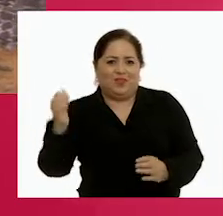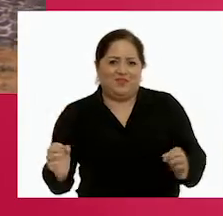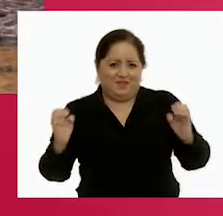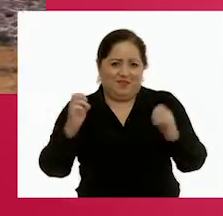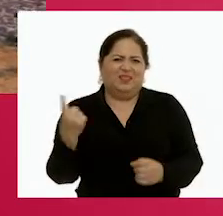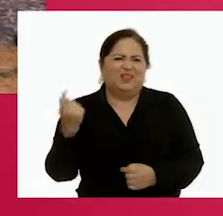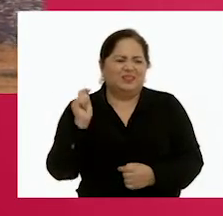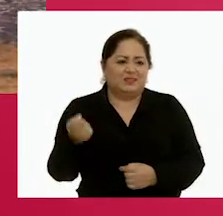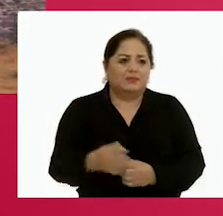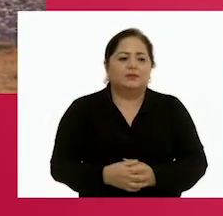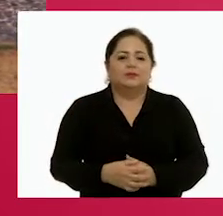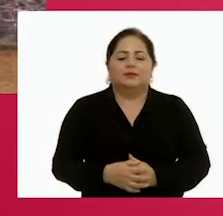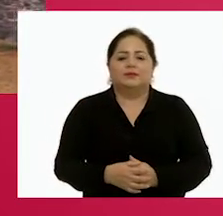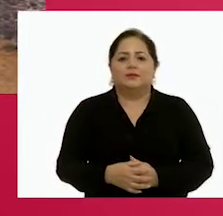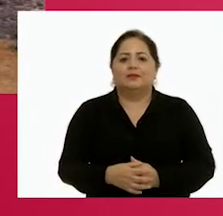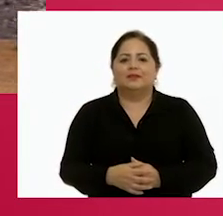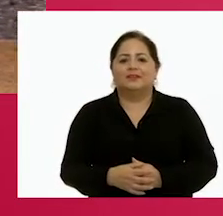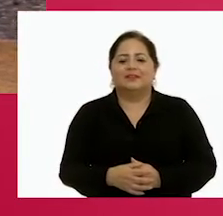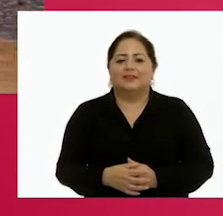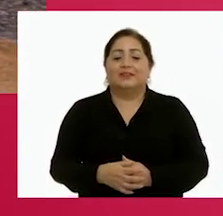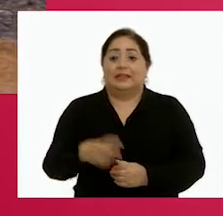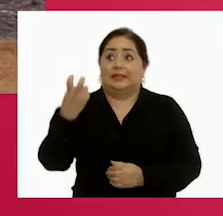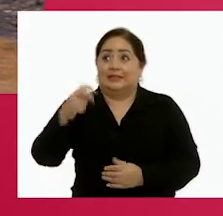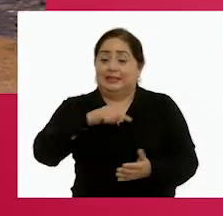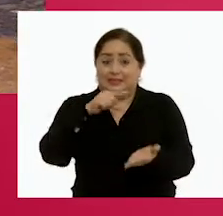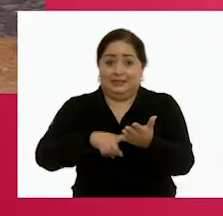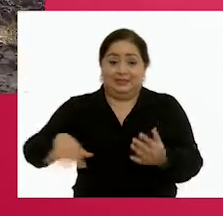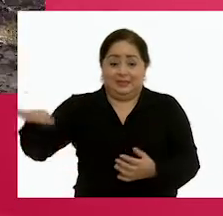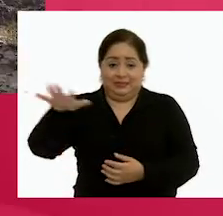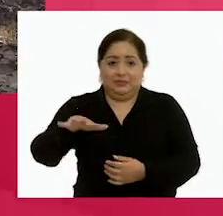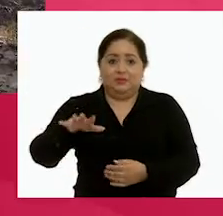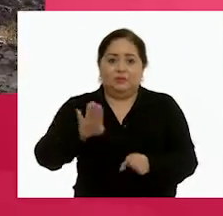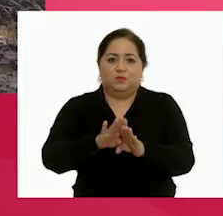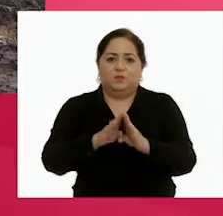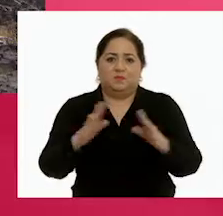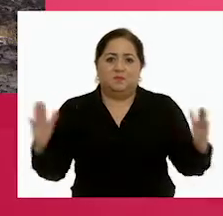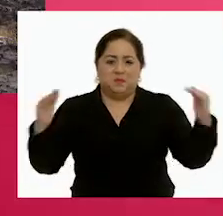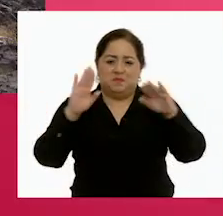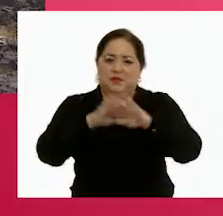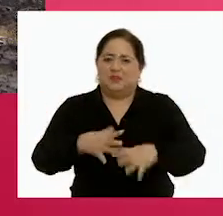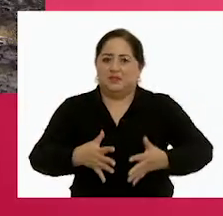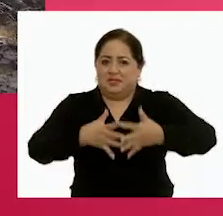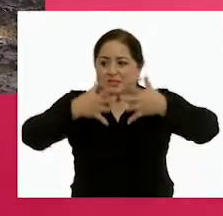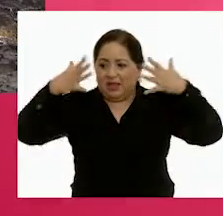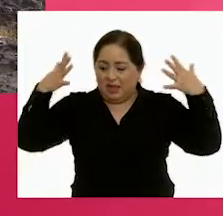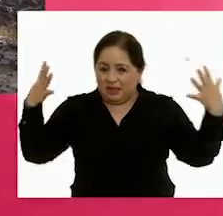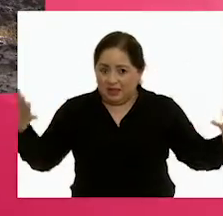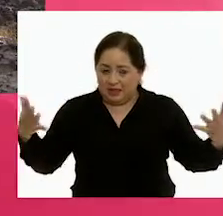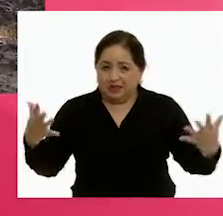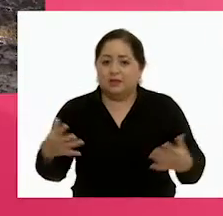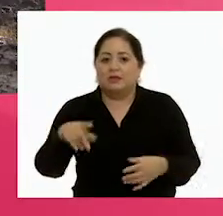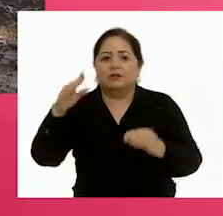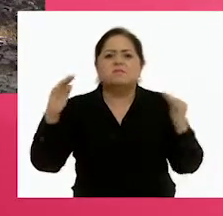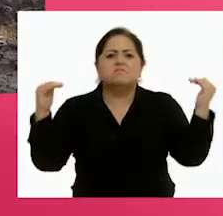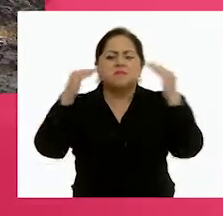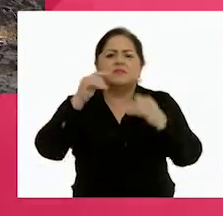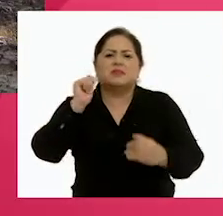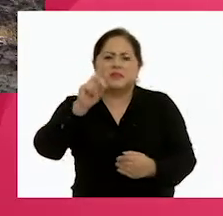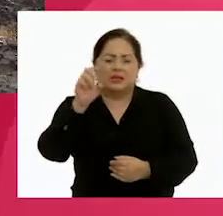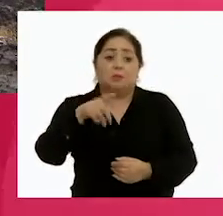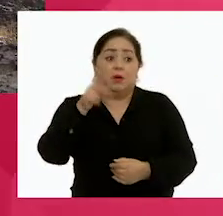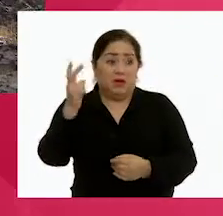¿Qué edificio es? Mira, el edificio que tenemos en nuestra espalda pues es precisamente la pirámide más grande, tiene 12 metros de altura, es la pirámide C.